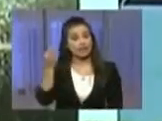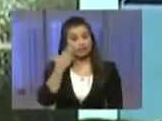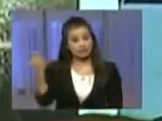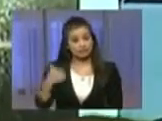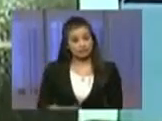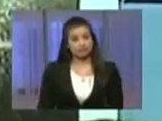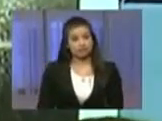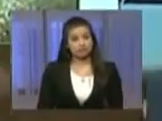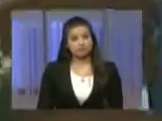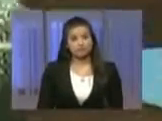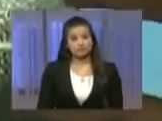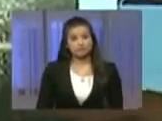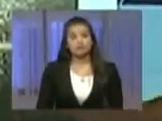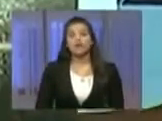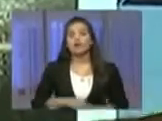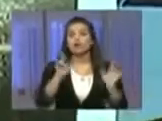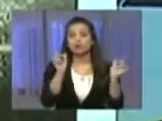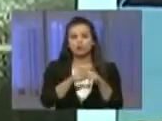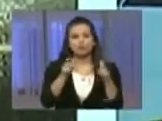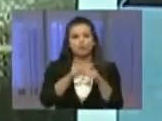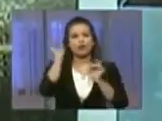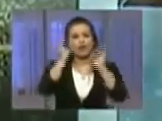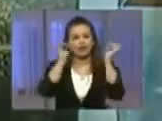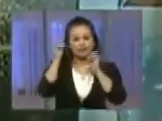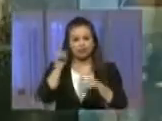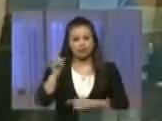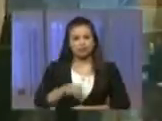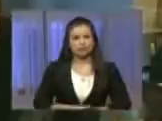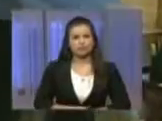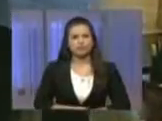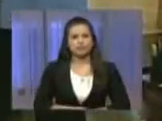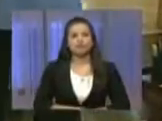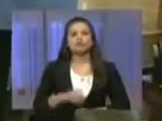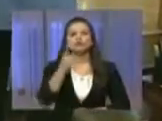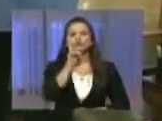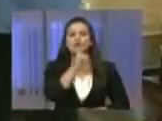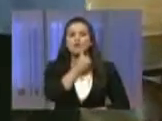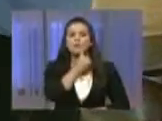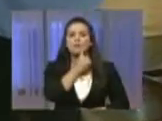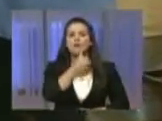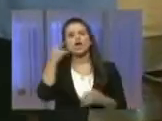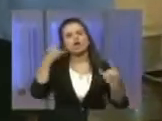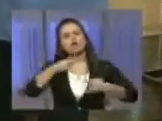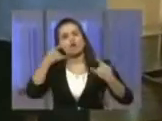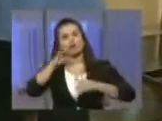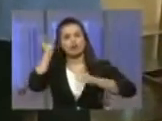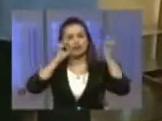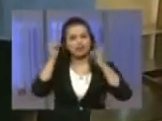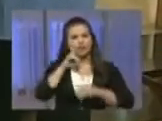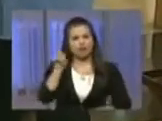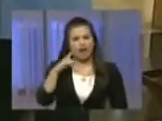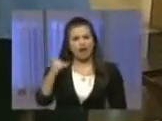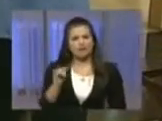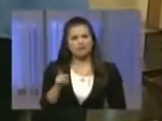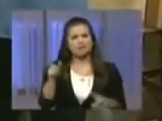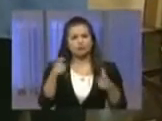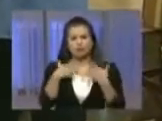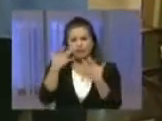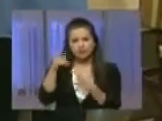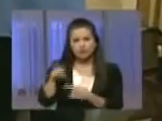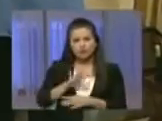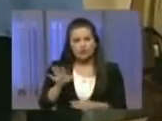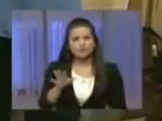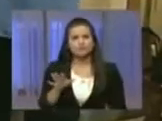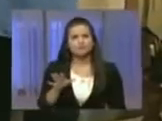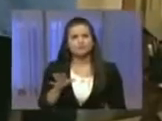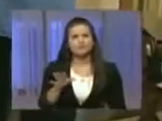serie la saca un grupo creativo rojo creativo yo he visto pero yo te